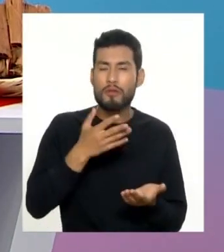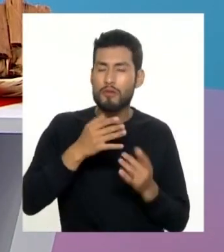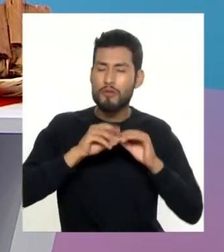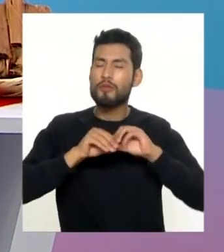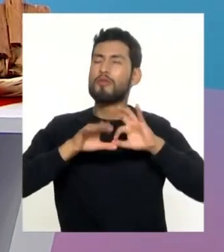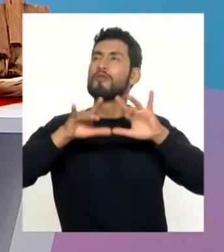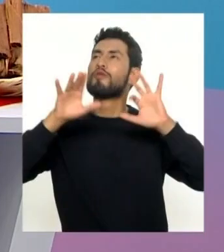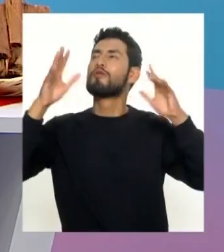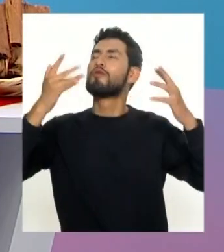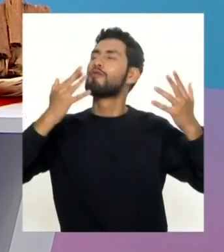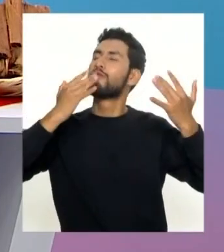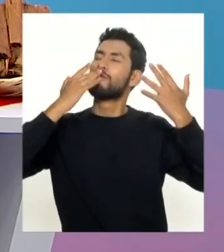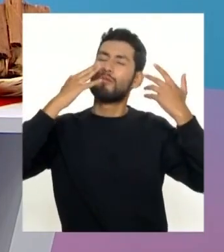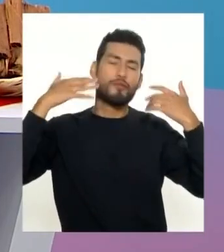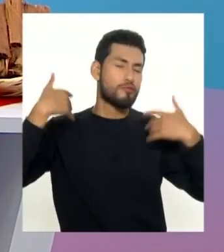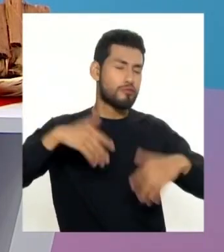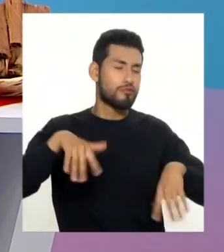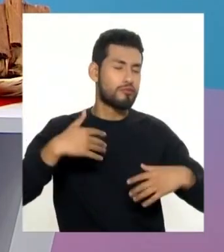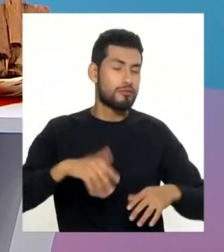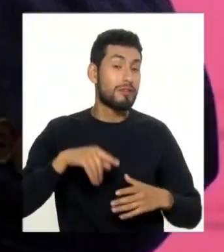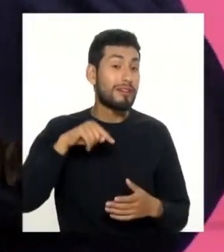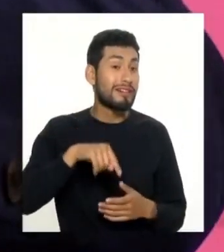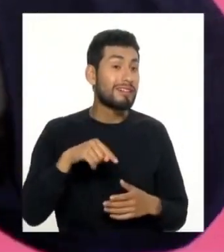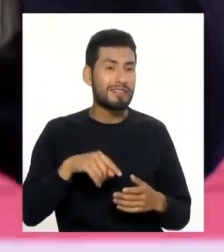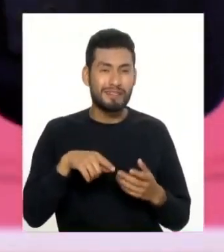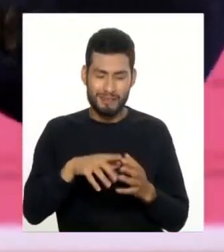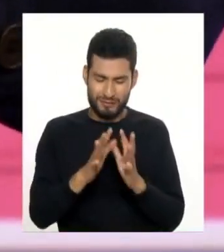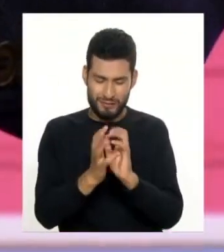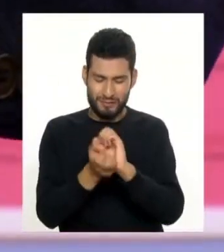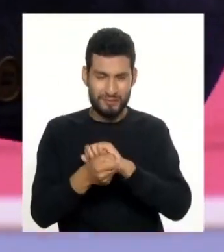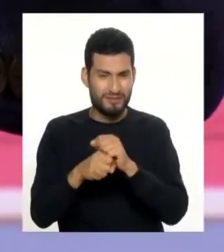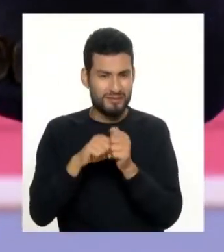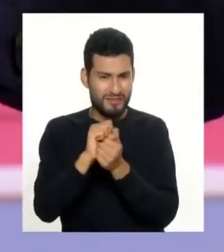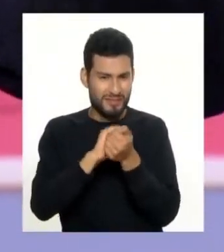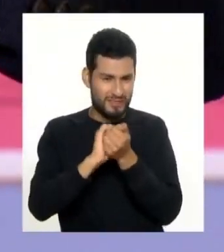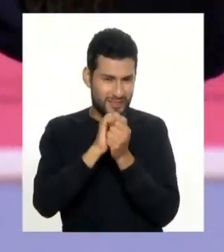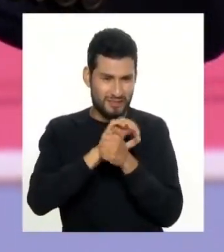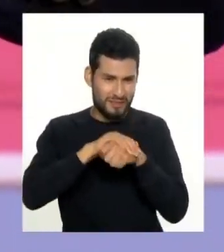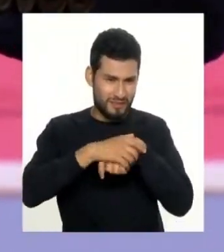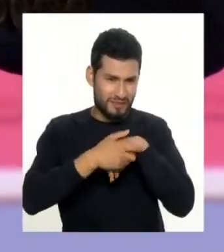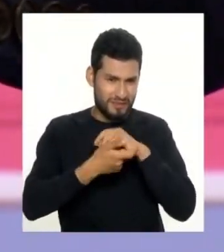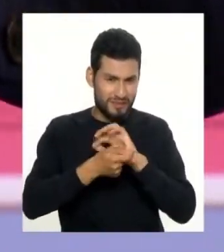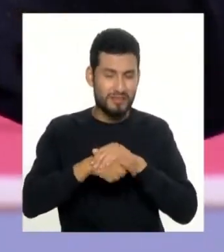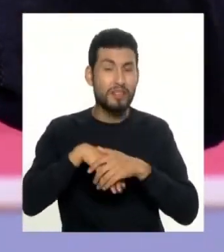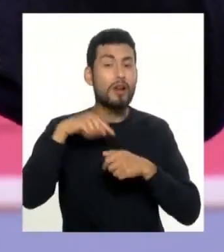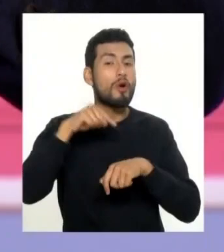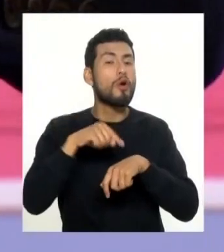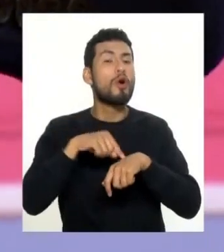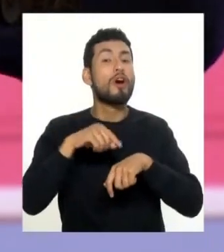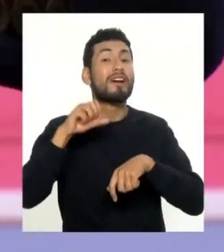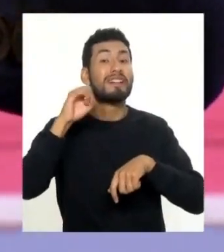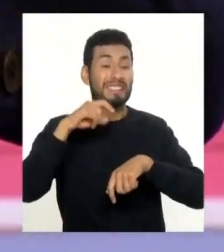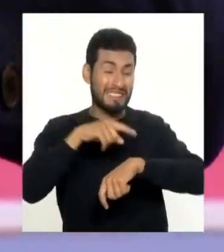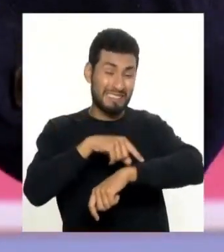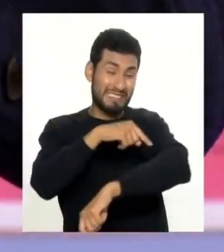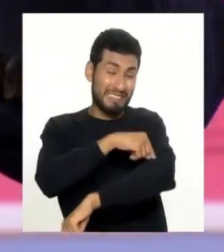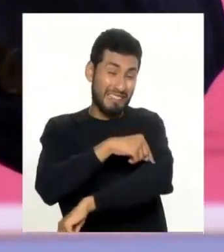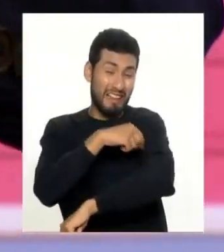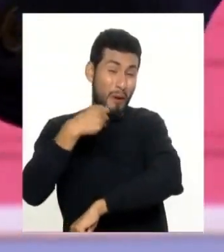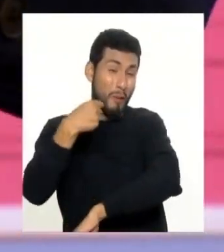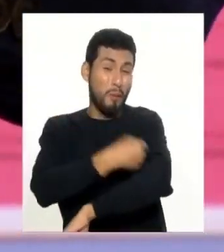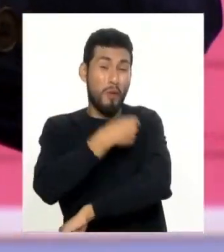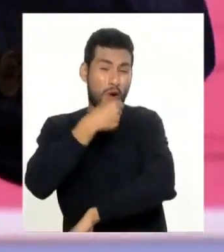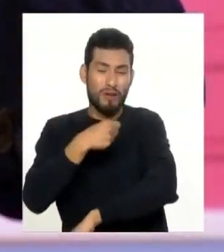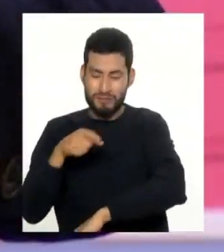vuelven más penetrantes, y ahora lo que hago es estrujar la hoja y sobarme la parte del cuerpo donde me he